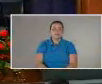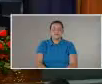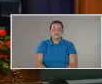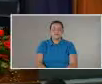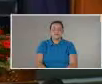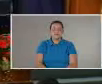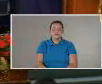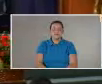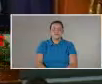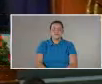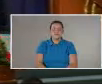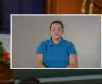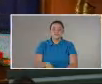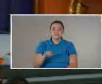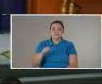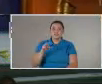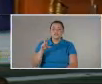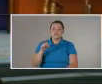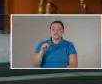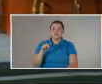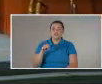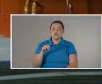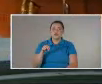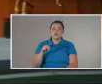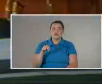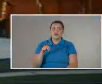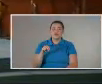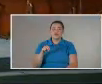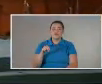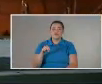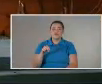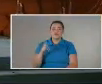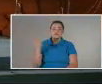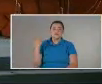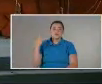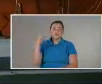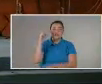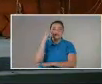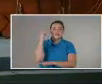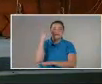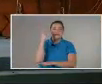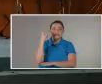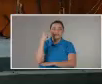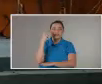Y es que si no fuera importante el tema, en la Biblia no estaría.